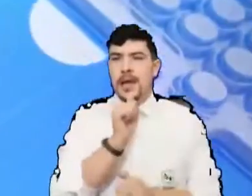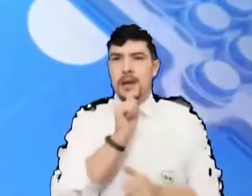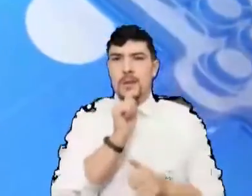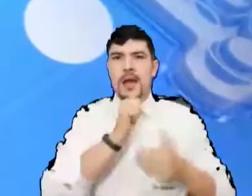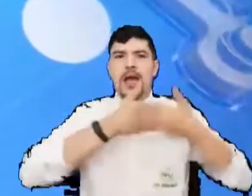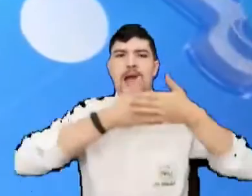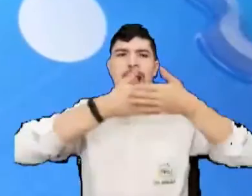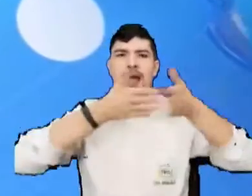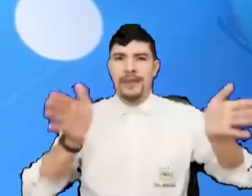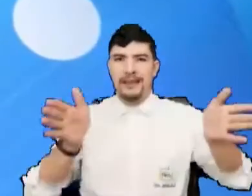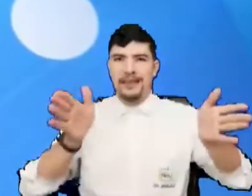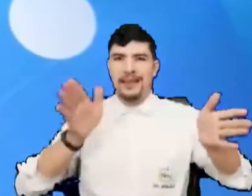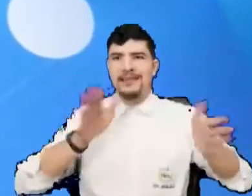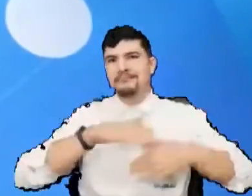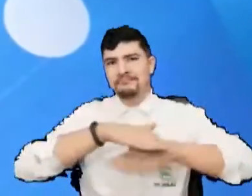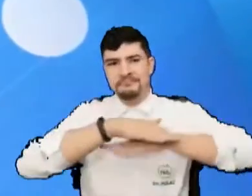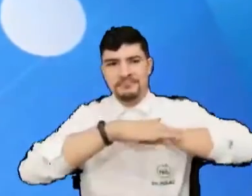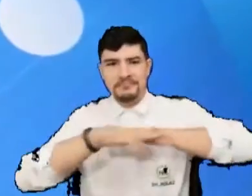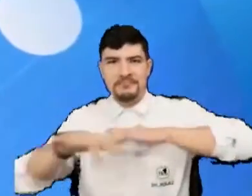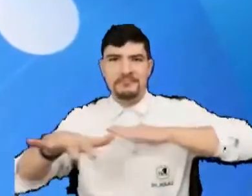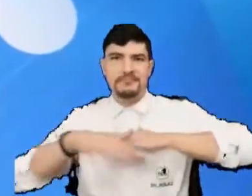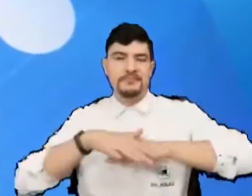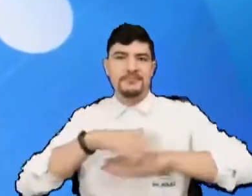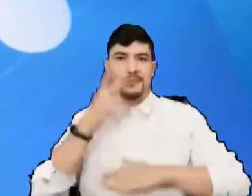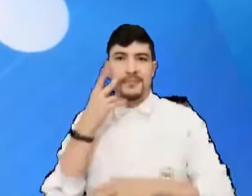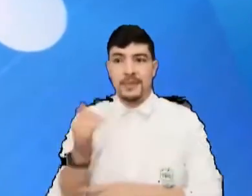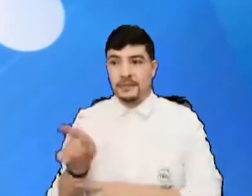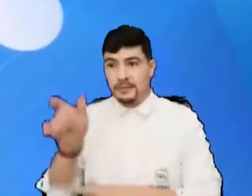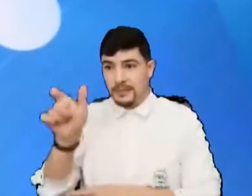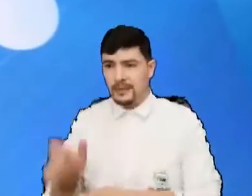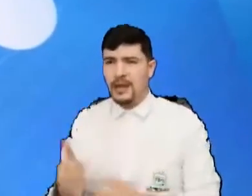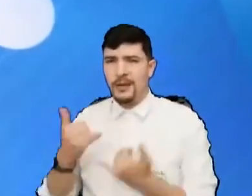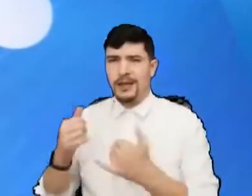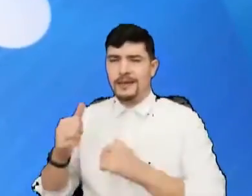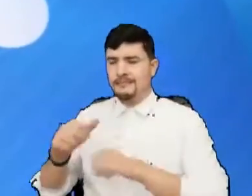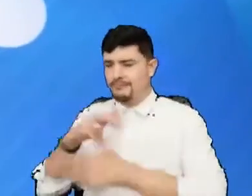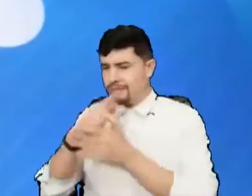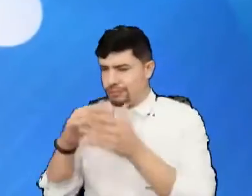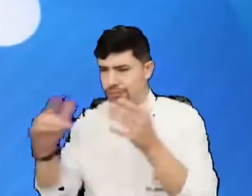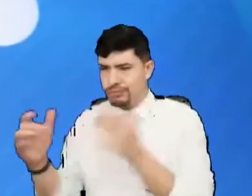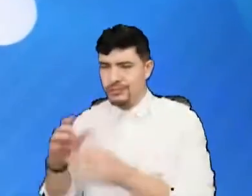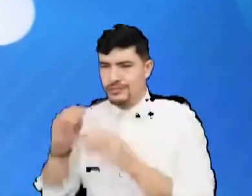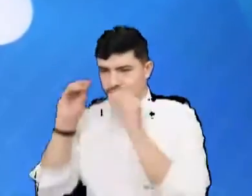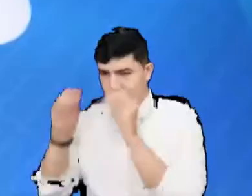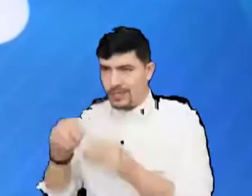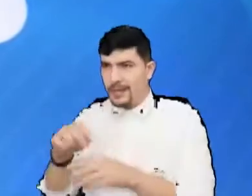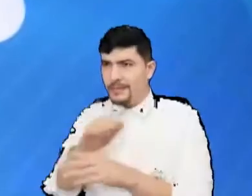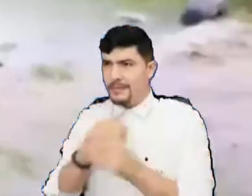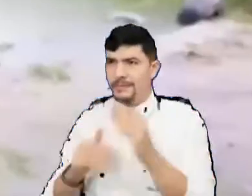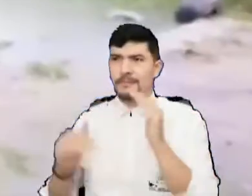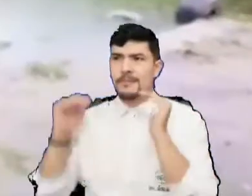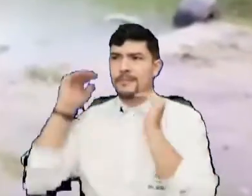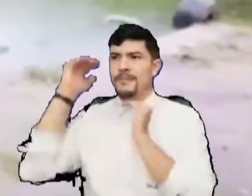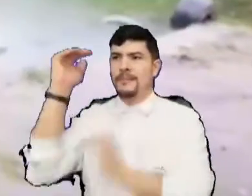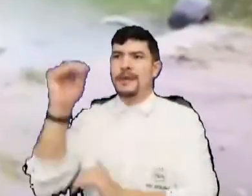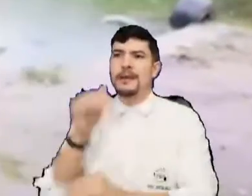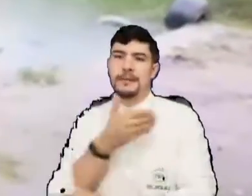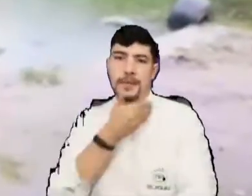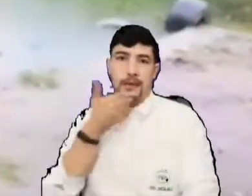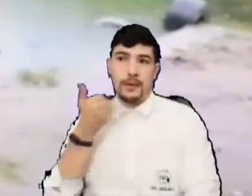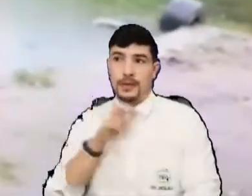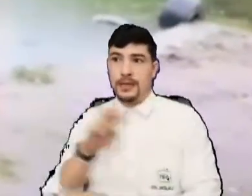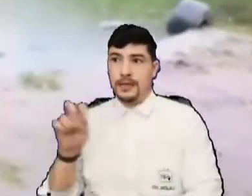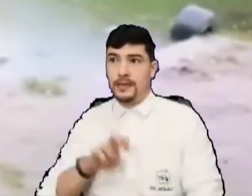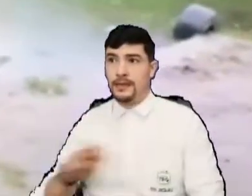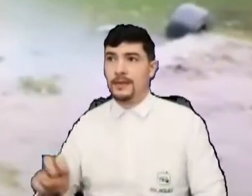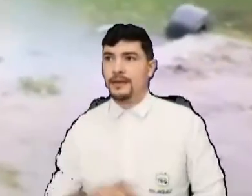deportista integrante de Selección Colombia intensifica entrenamientos para retomar el nivel, pensando en los próximos compromisos. Y prepararme desde